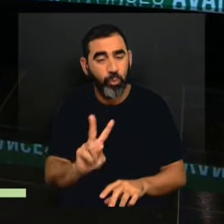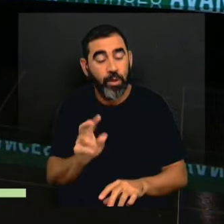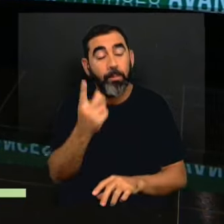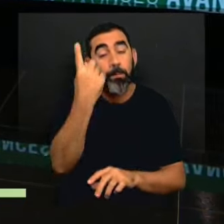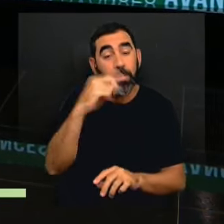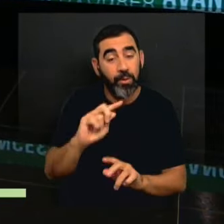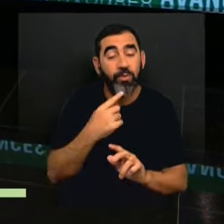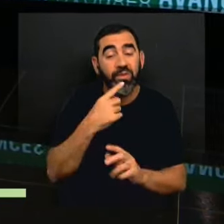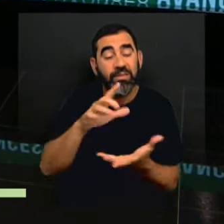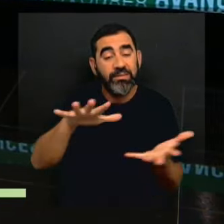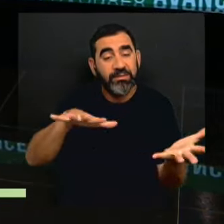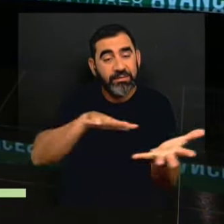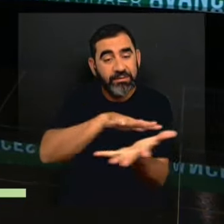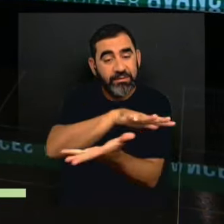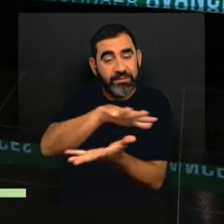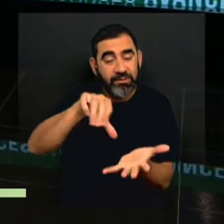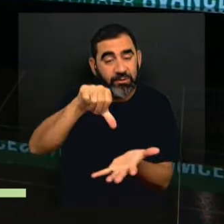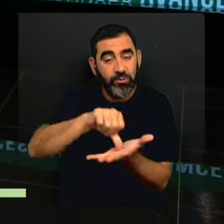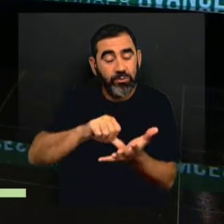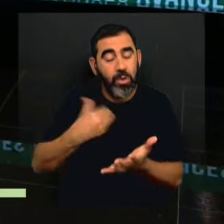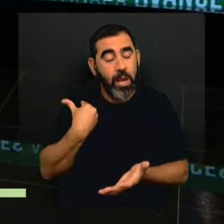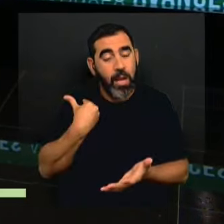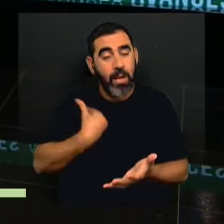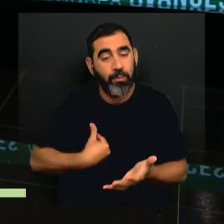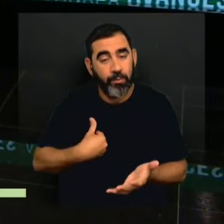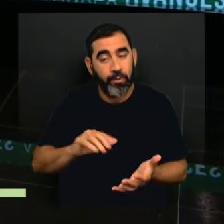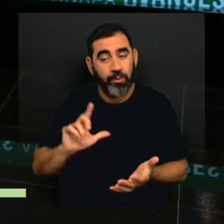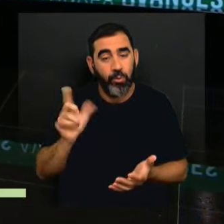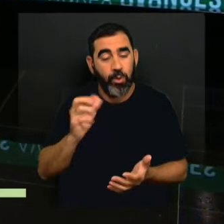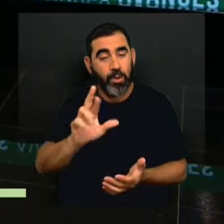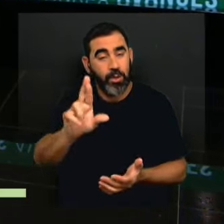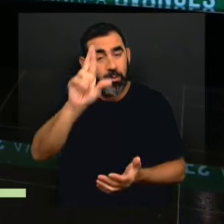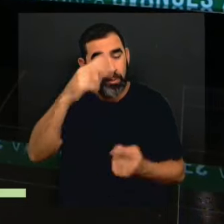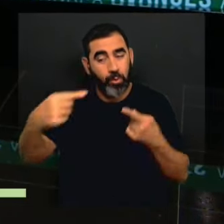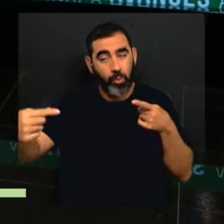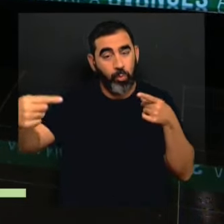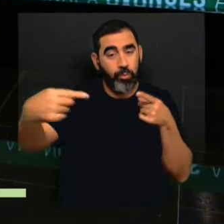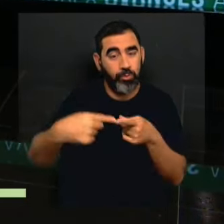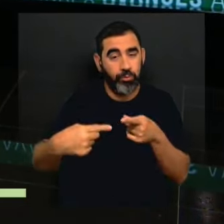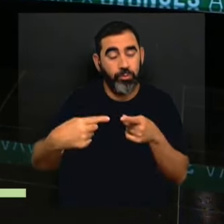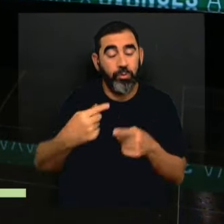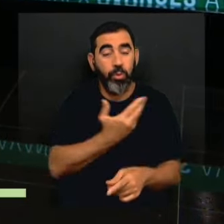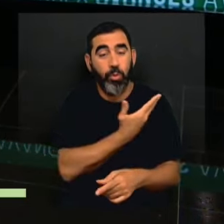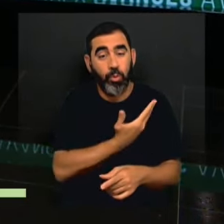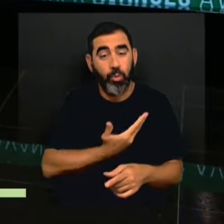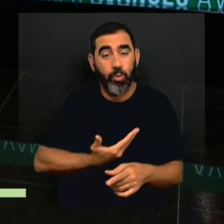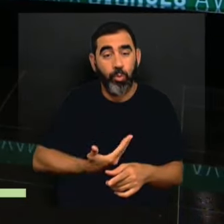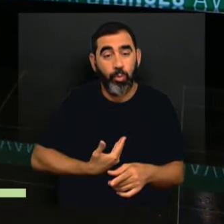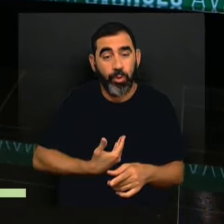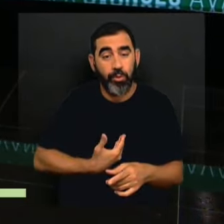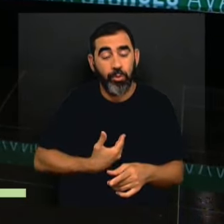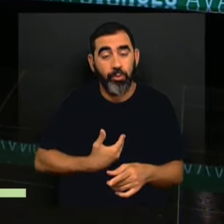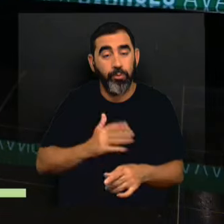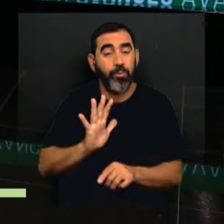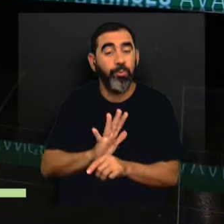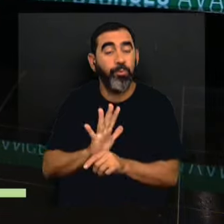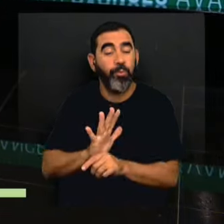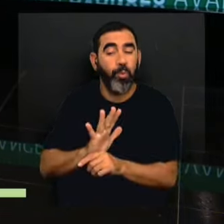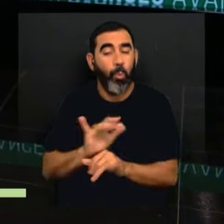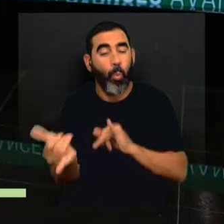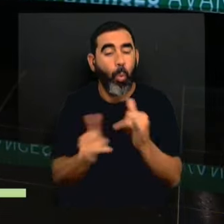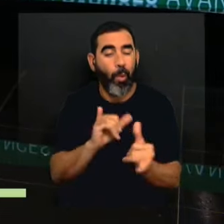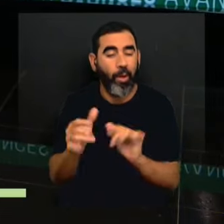dijo que la situación del país es lamentable y que no existe respeto por la oposición y que el gobierno juega a la democracia también lo